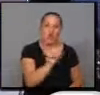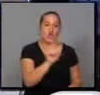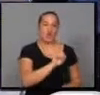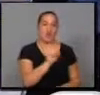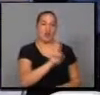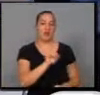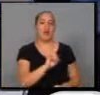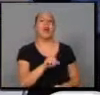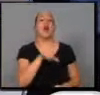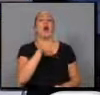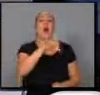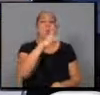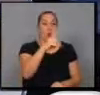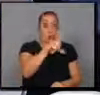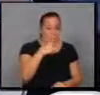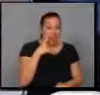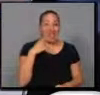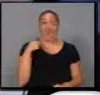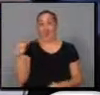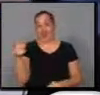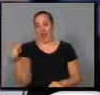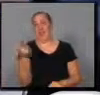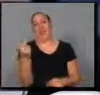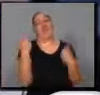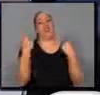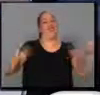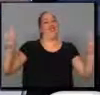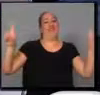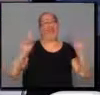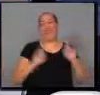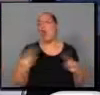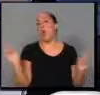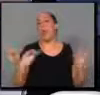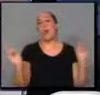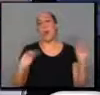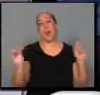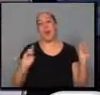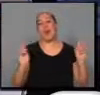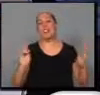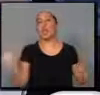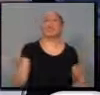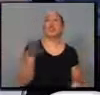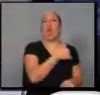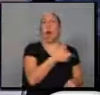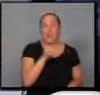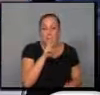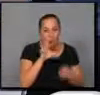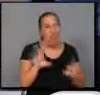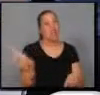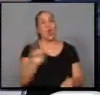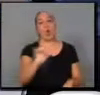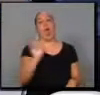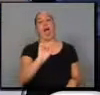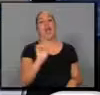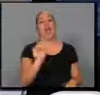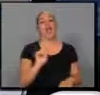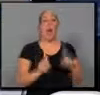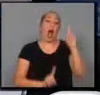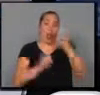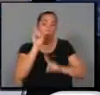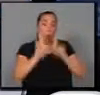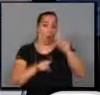que Luli Salazar y ellas son particulares. No englobemos a todas las mujeres. No, claro, a otras les gustará,